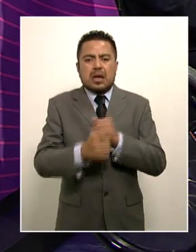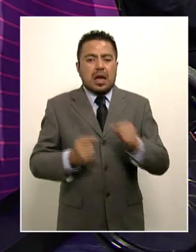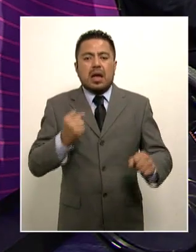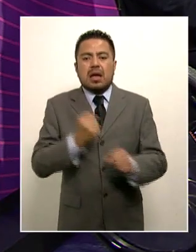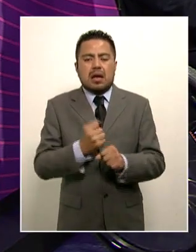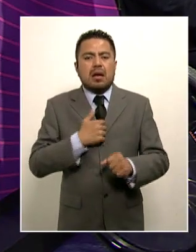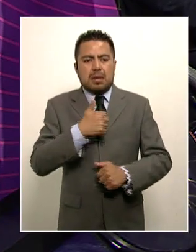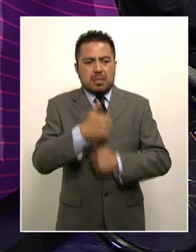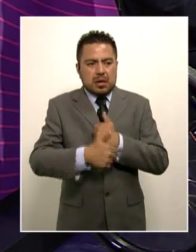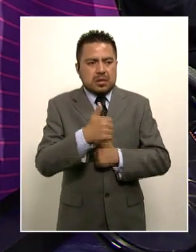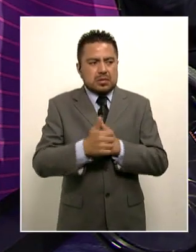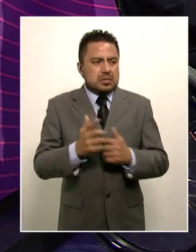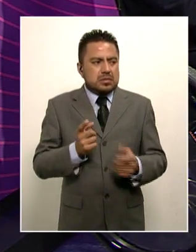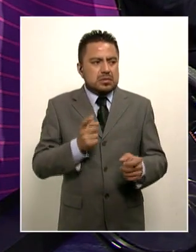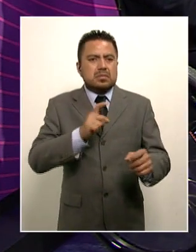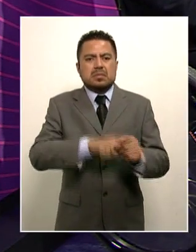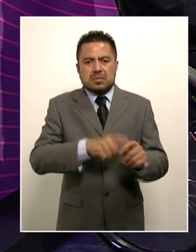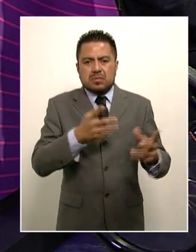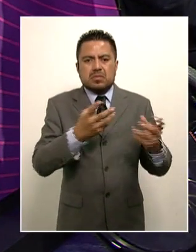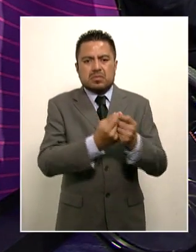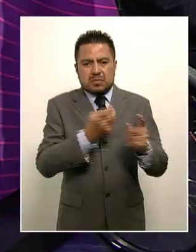estuve participando con ellos,